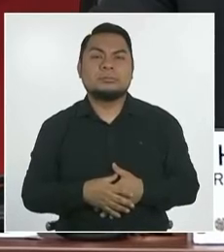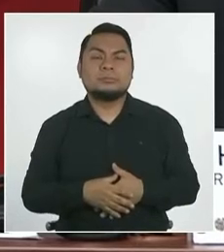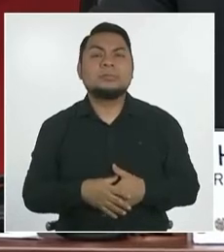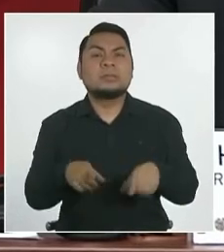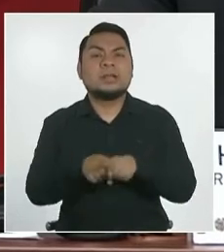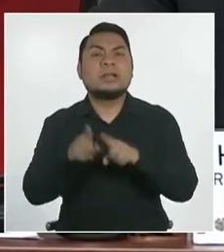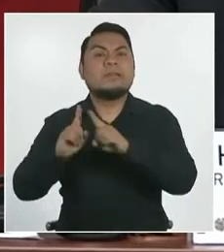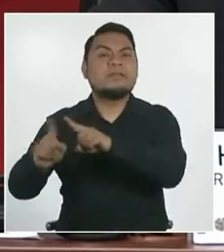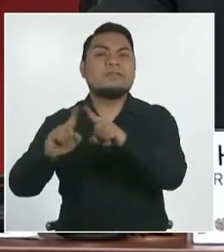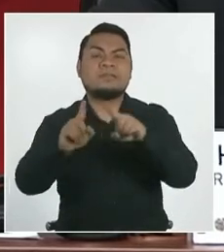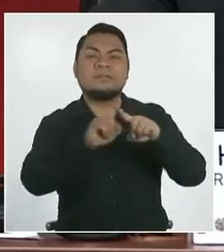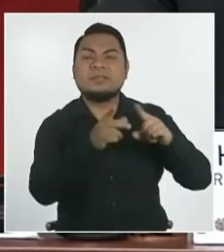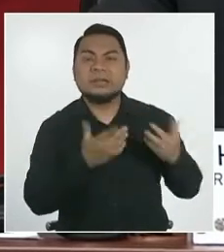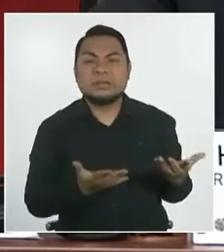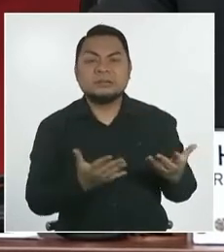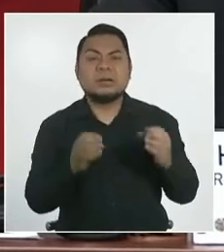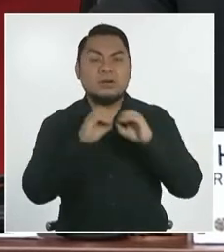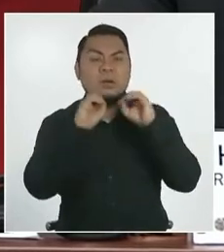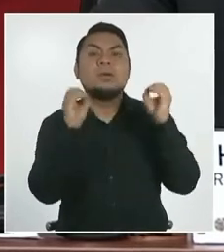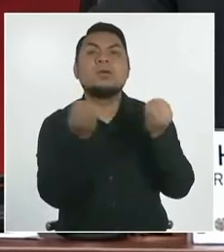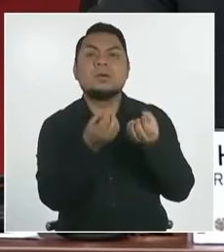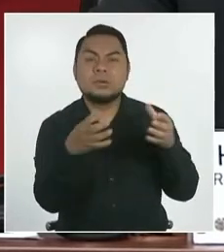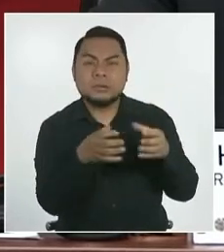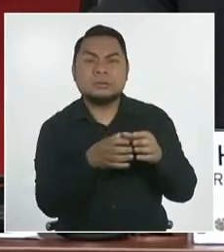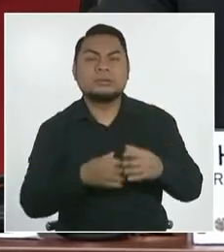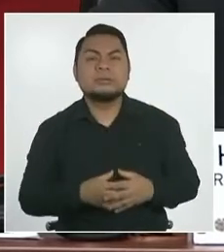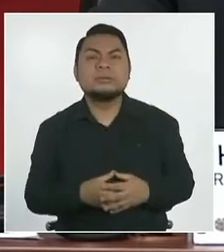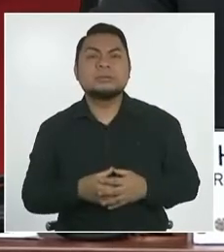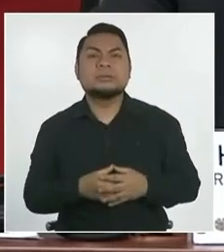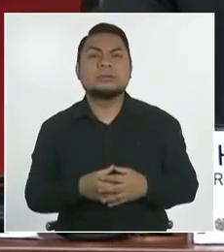de las diferentes organizaciones